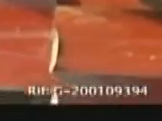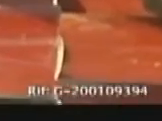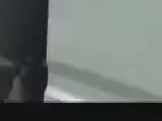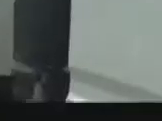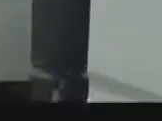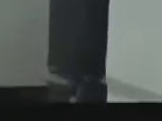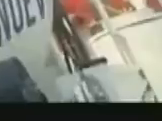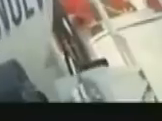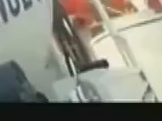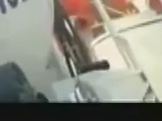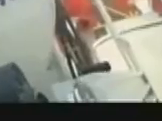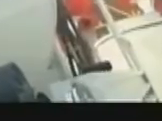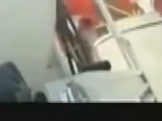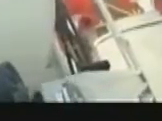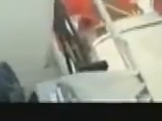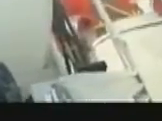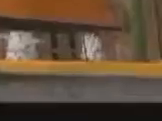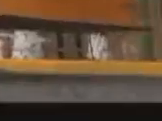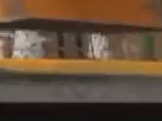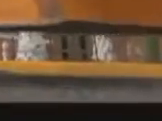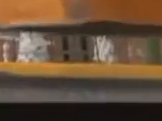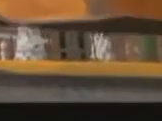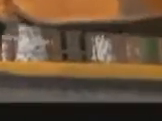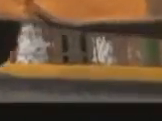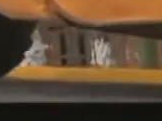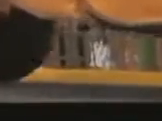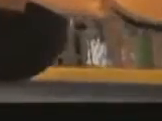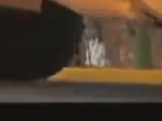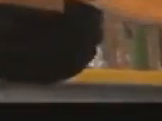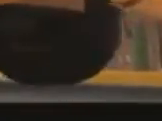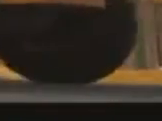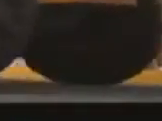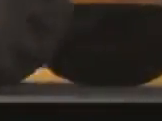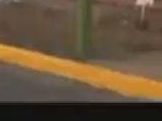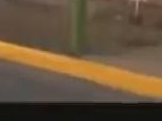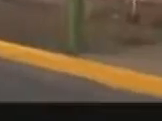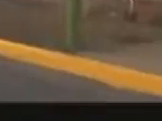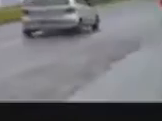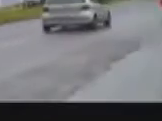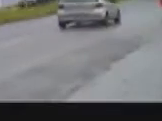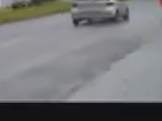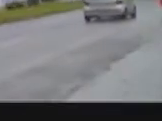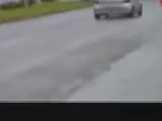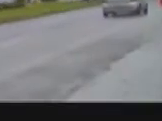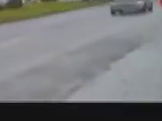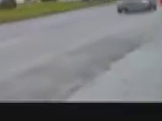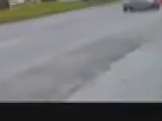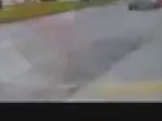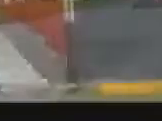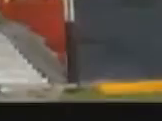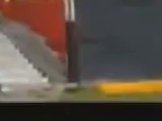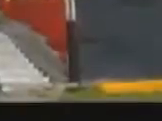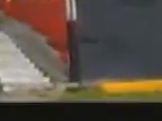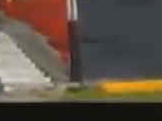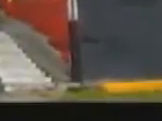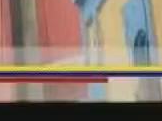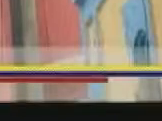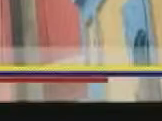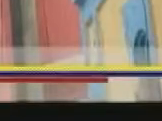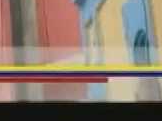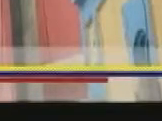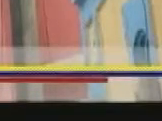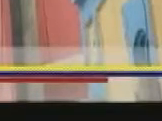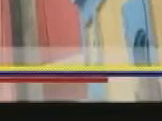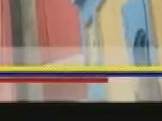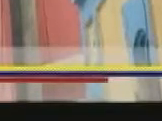la familia Venezolana en la comunidad Aquí está tremendos equipos los más modernos que hay en Venezuela las personas que venimos de barrios sabemos que